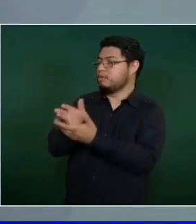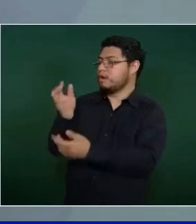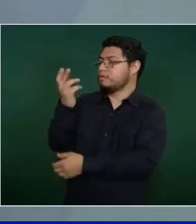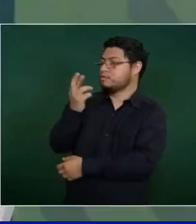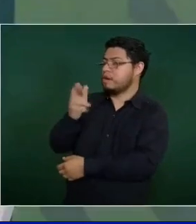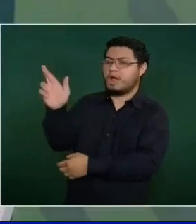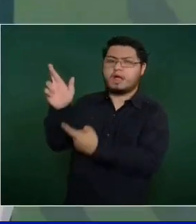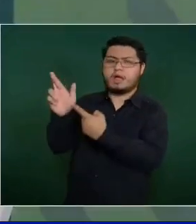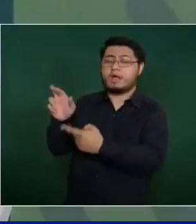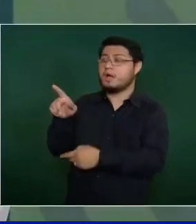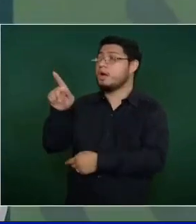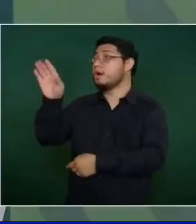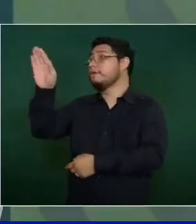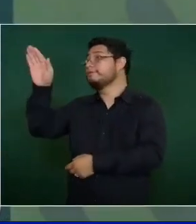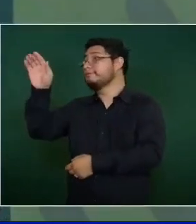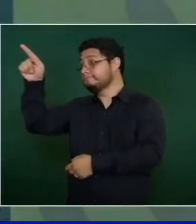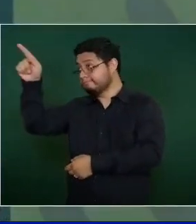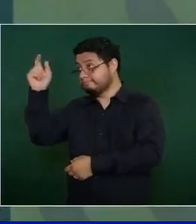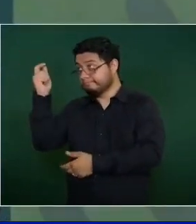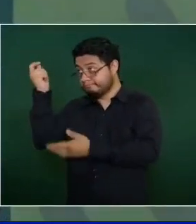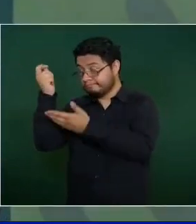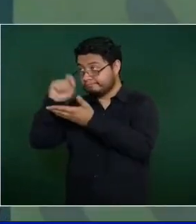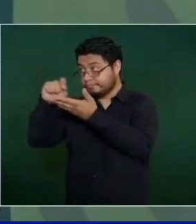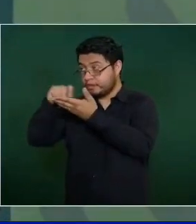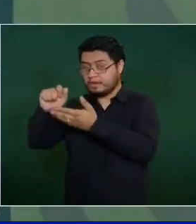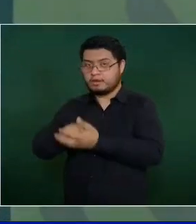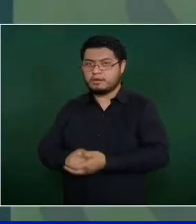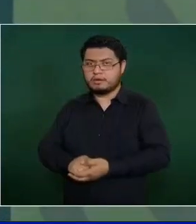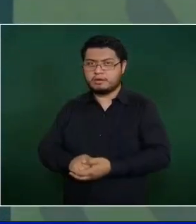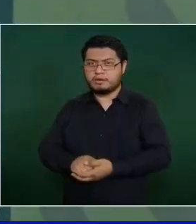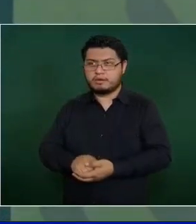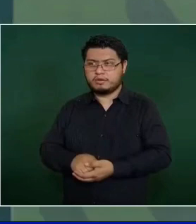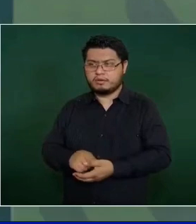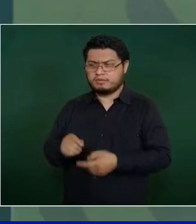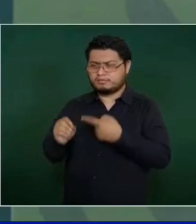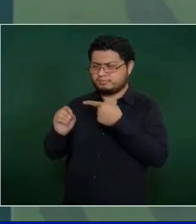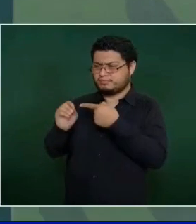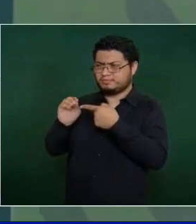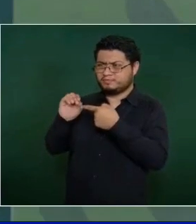al mesero le hacen